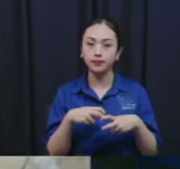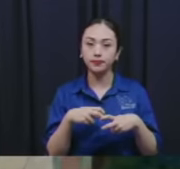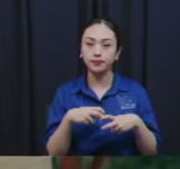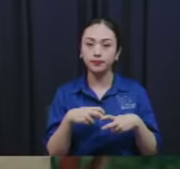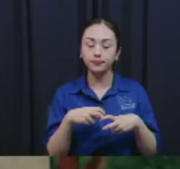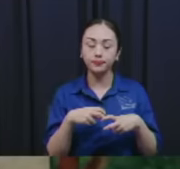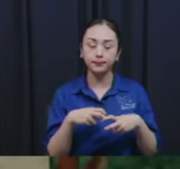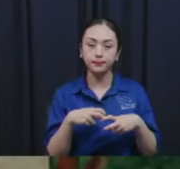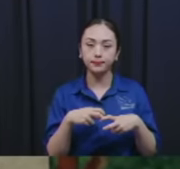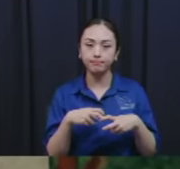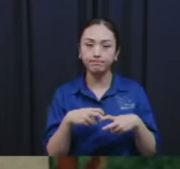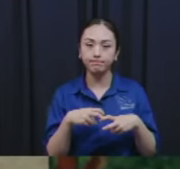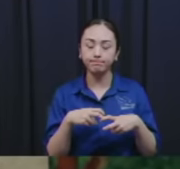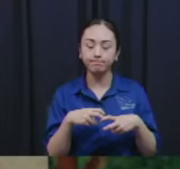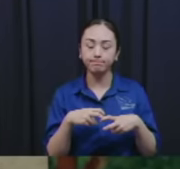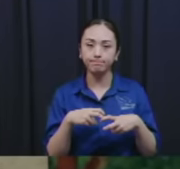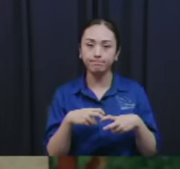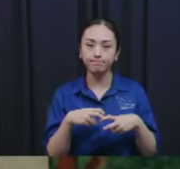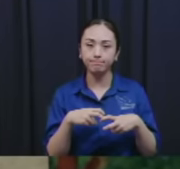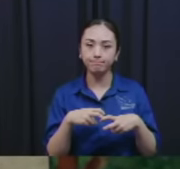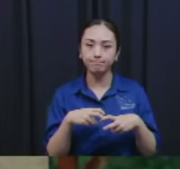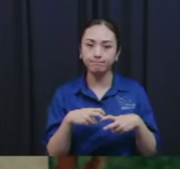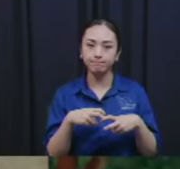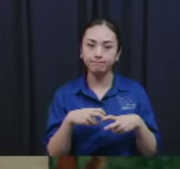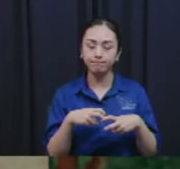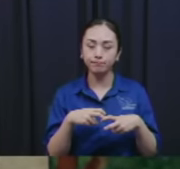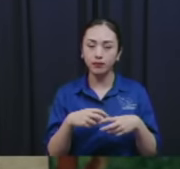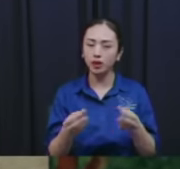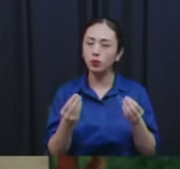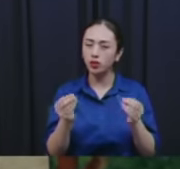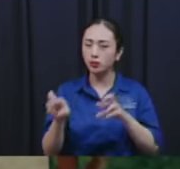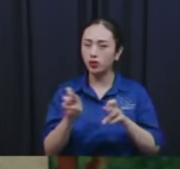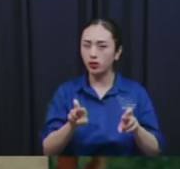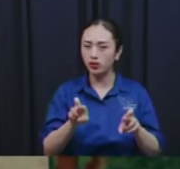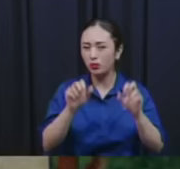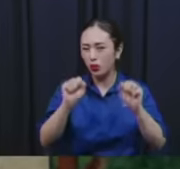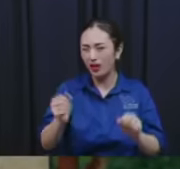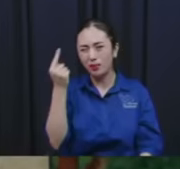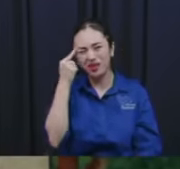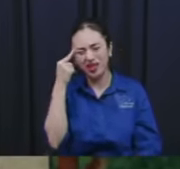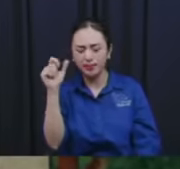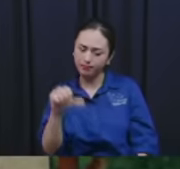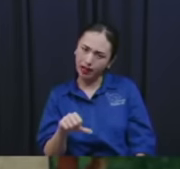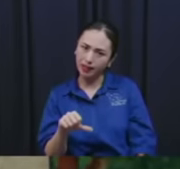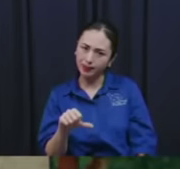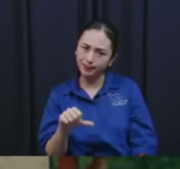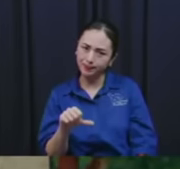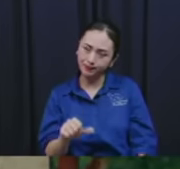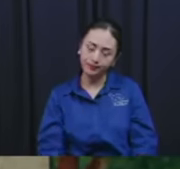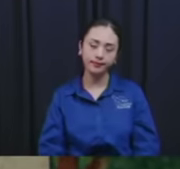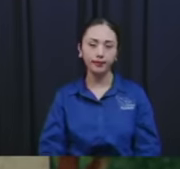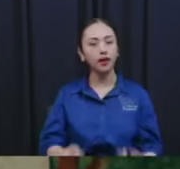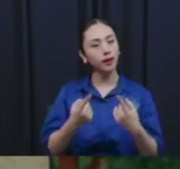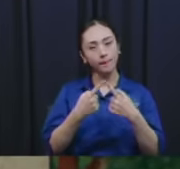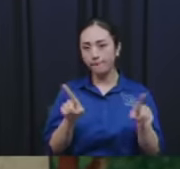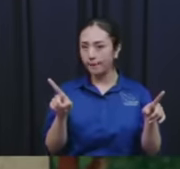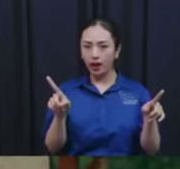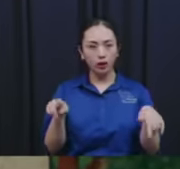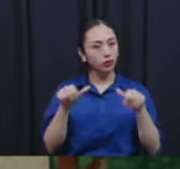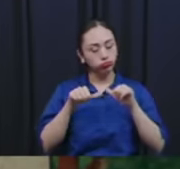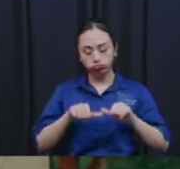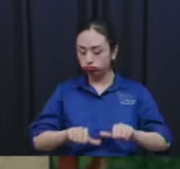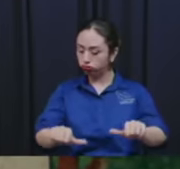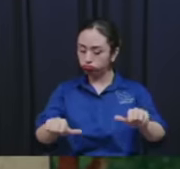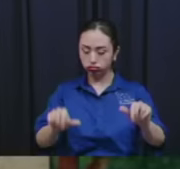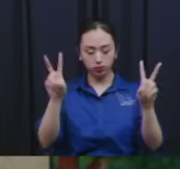Sí pero gracias a Dios que no estoy en ese tiempo y pero sigamos acá entonces